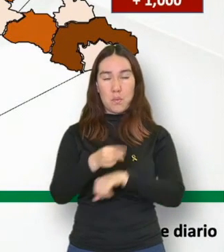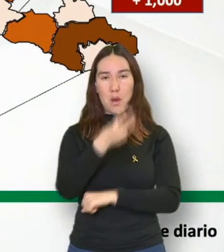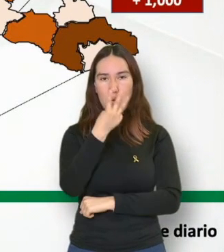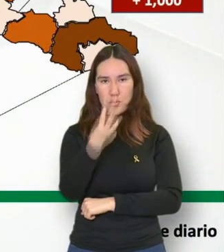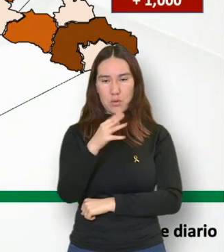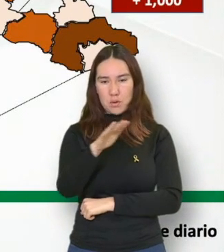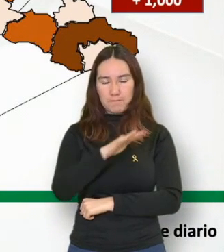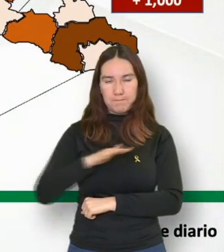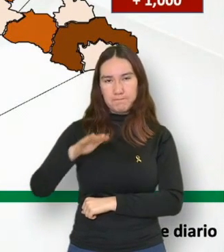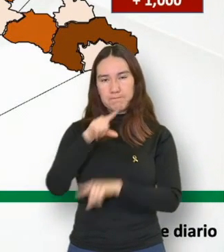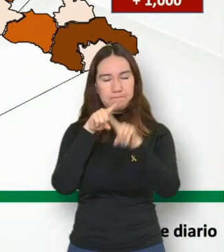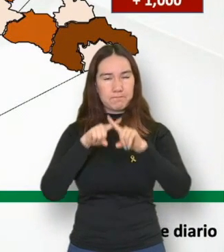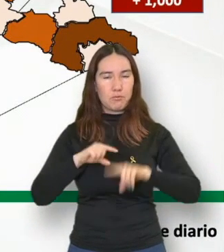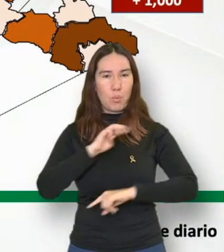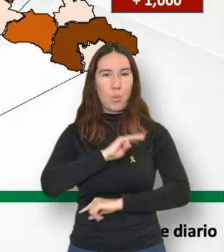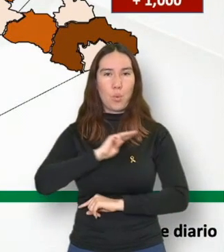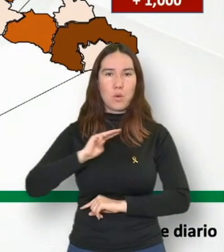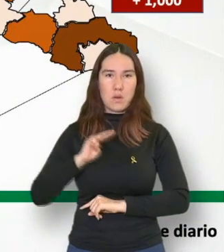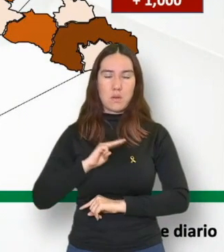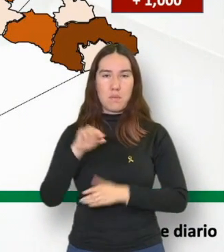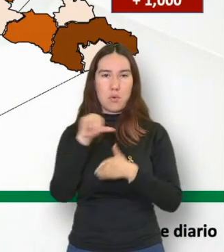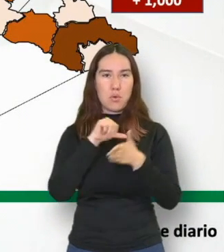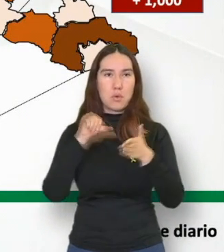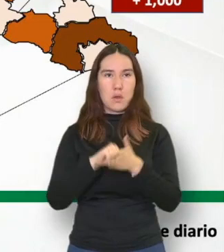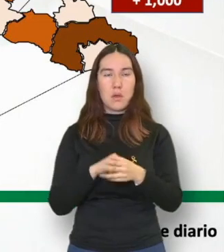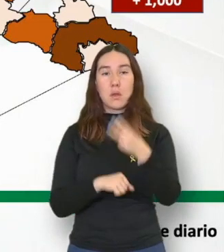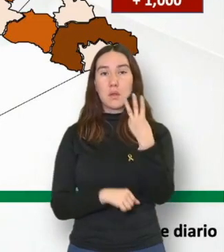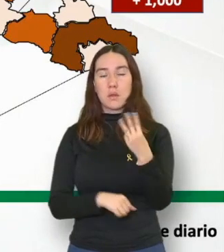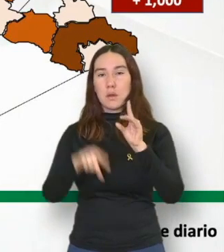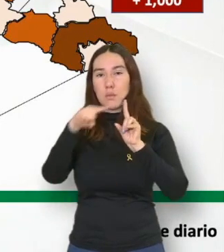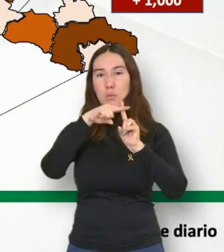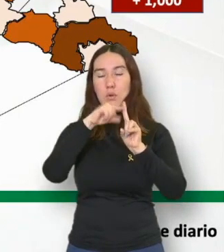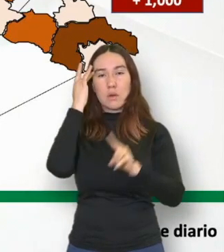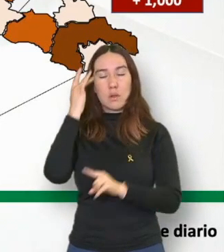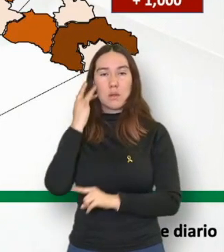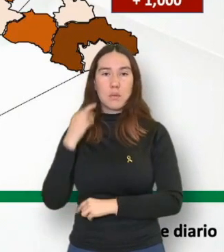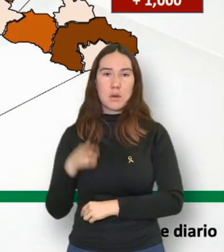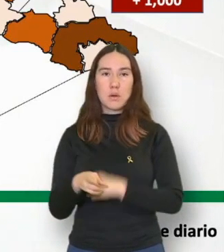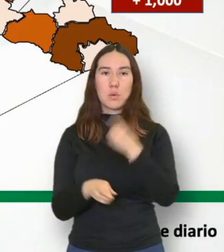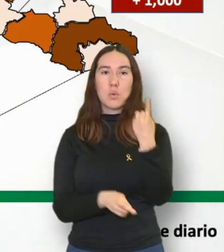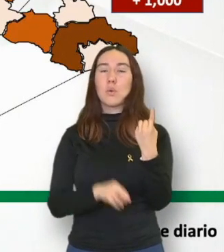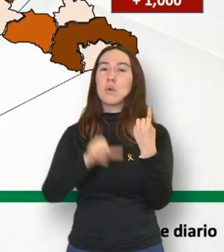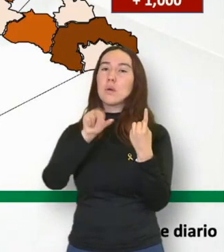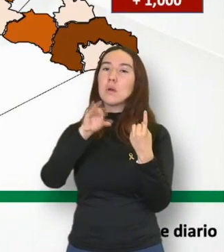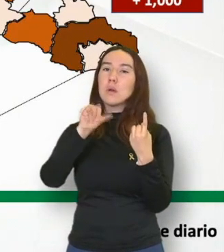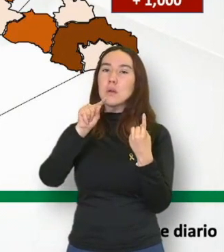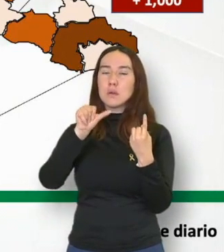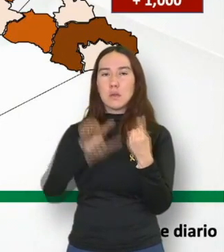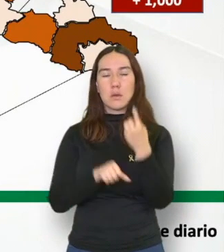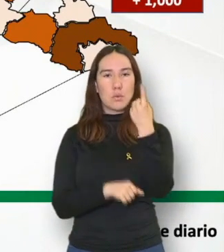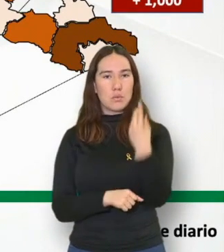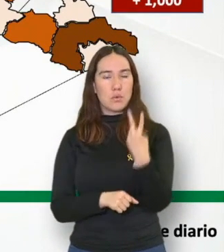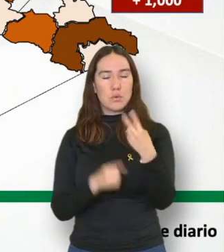resto de los municipios que están aquí en la zona centro tenemos 3 casos en santa maría del río villa de arista 2 en tierra nueva